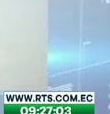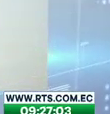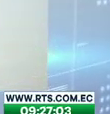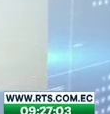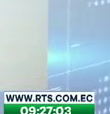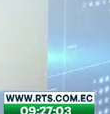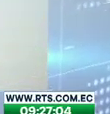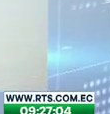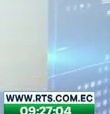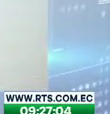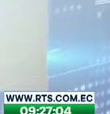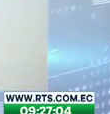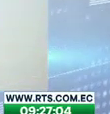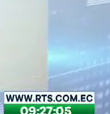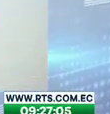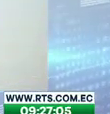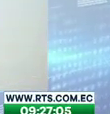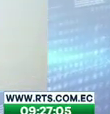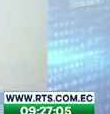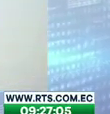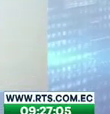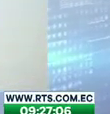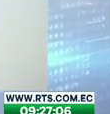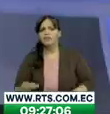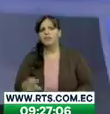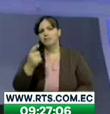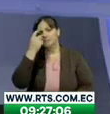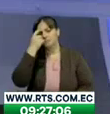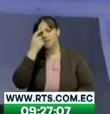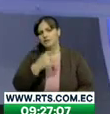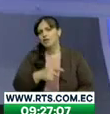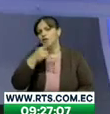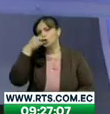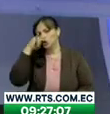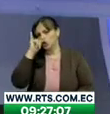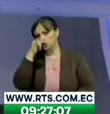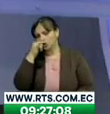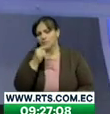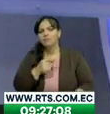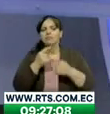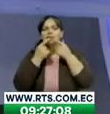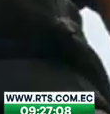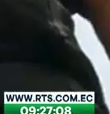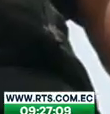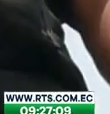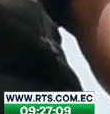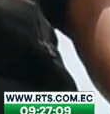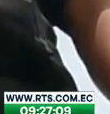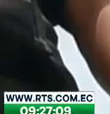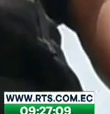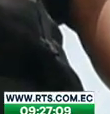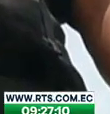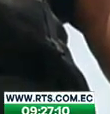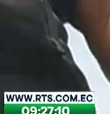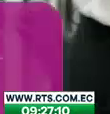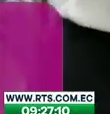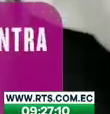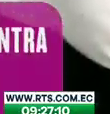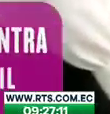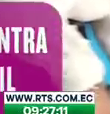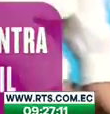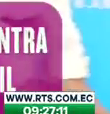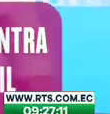comunidad existen mil beneficiarios hay más viteri plantea la creación de un cuerpo de agentes metropolitanos quienes